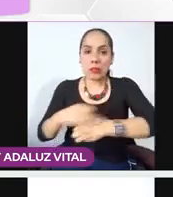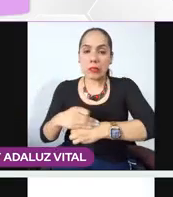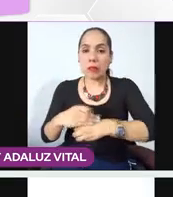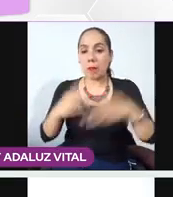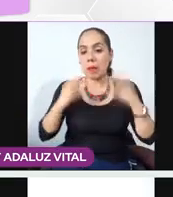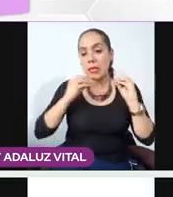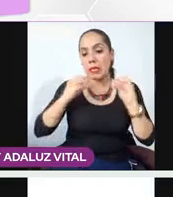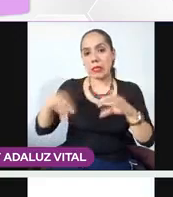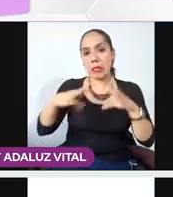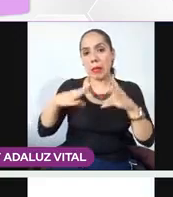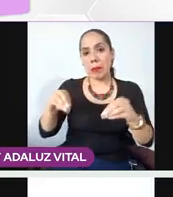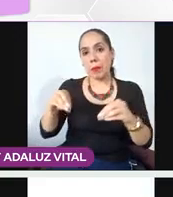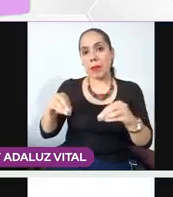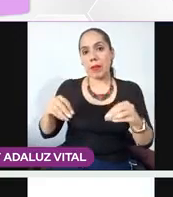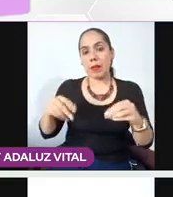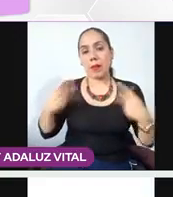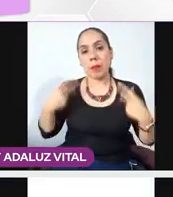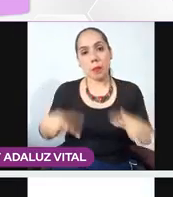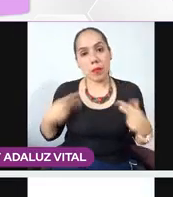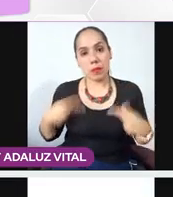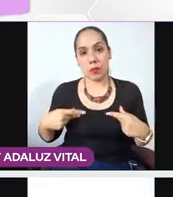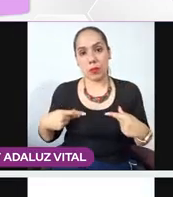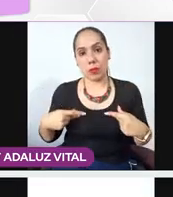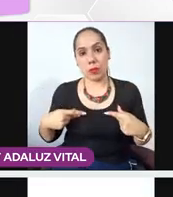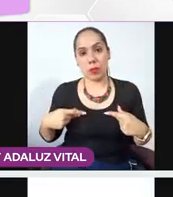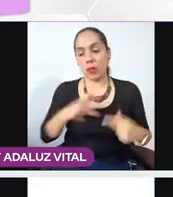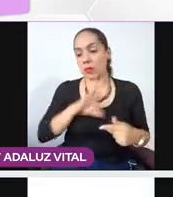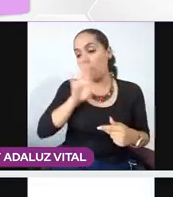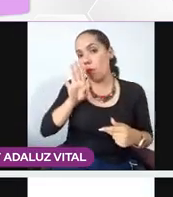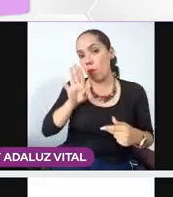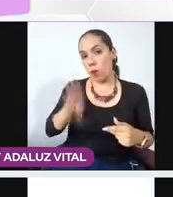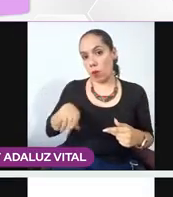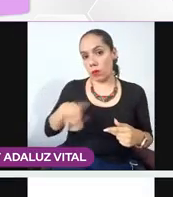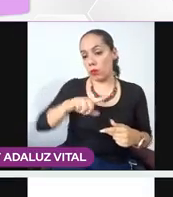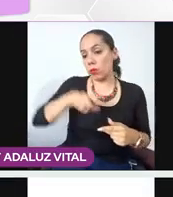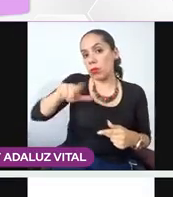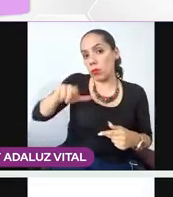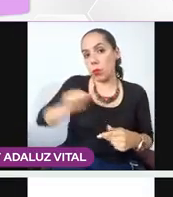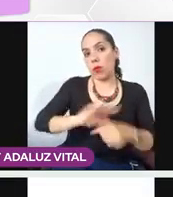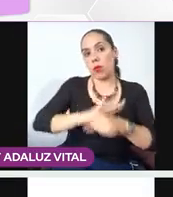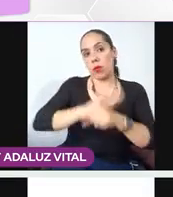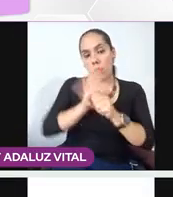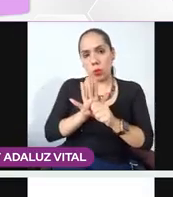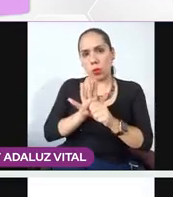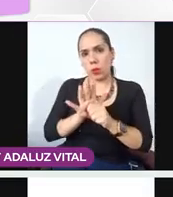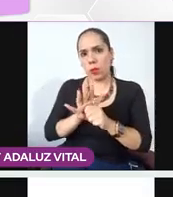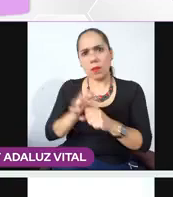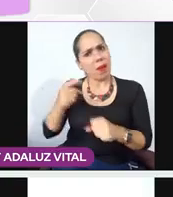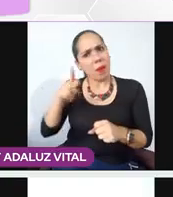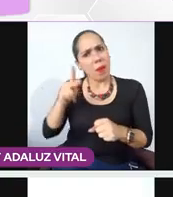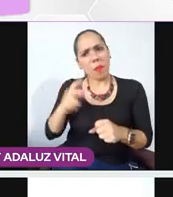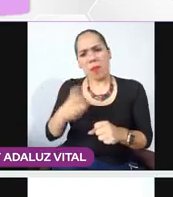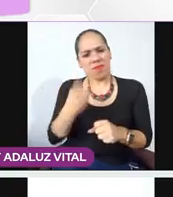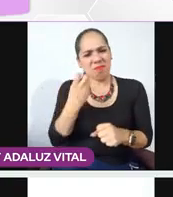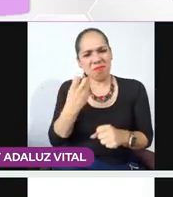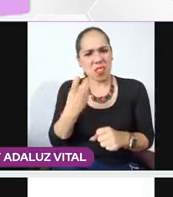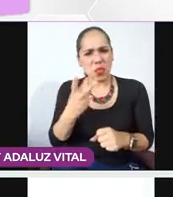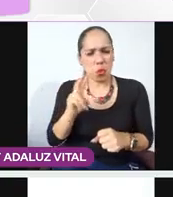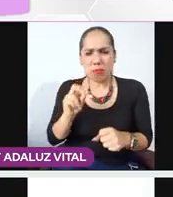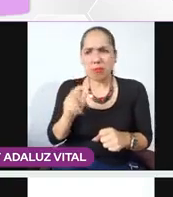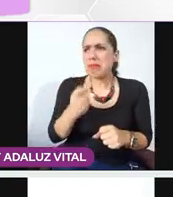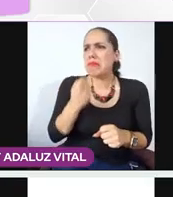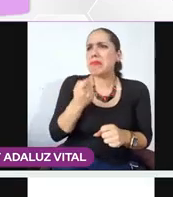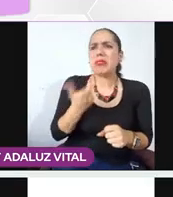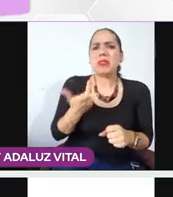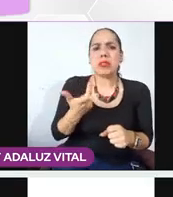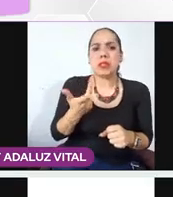entonces no quiere decir que no hay familias perfectas, o sea, no quiere decir que tu familia dejó de ser perfecta, o papá y mamá se fueron porque hubo un divorcio, porque hubo